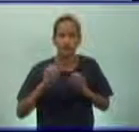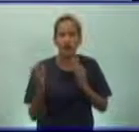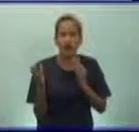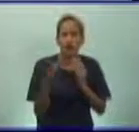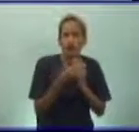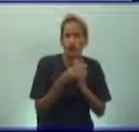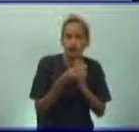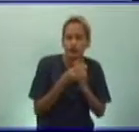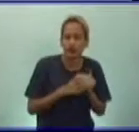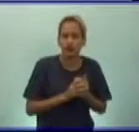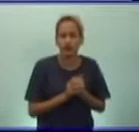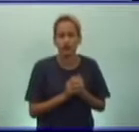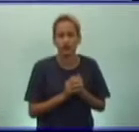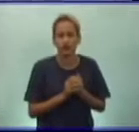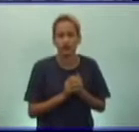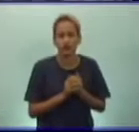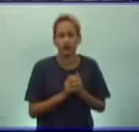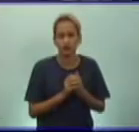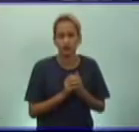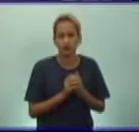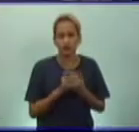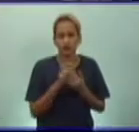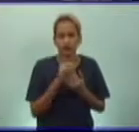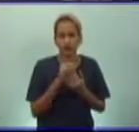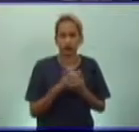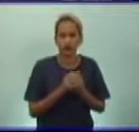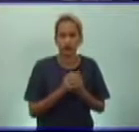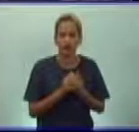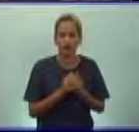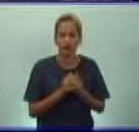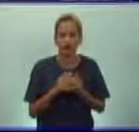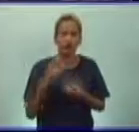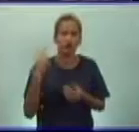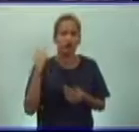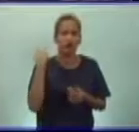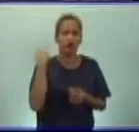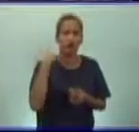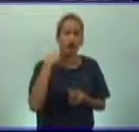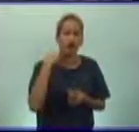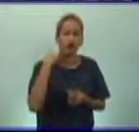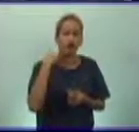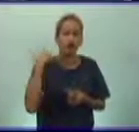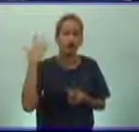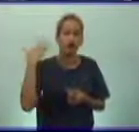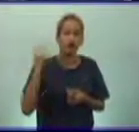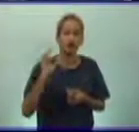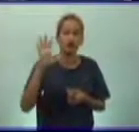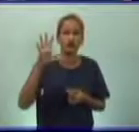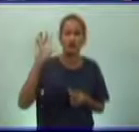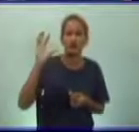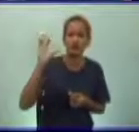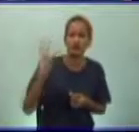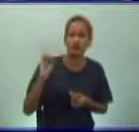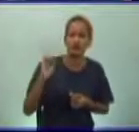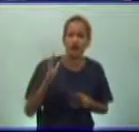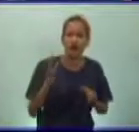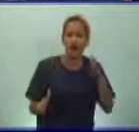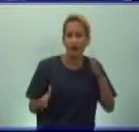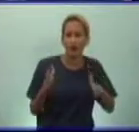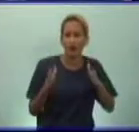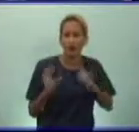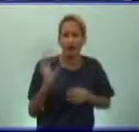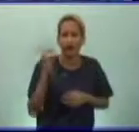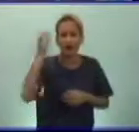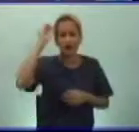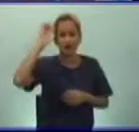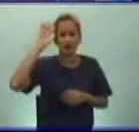escondida, secreta. Durante los años 50, época en la que más se destacó Celia, tuvo